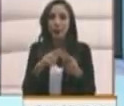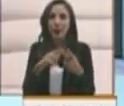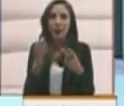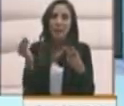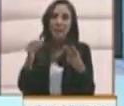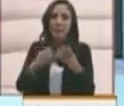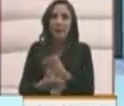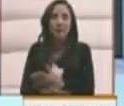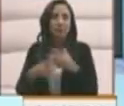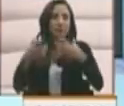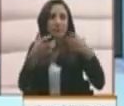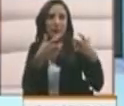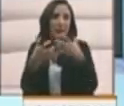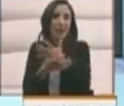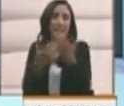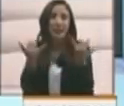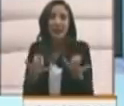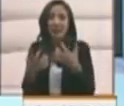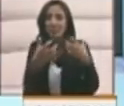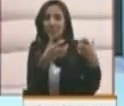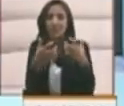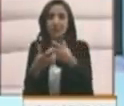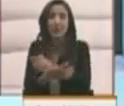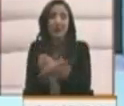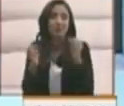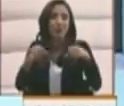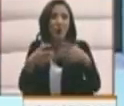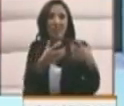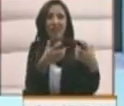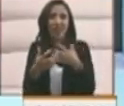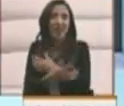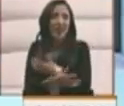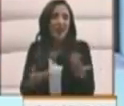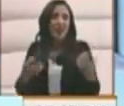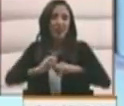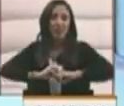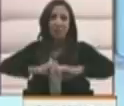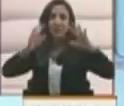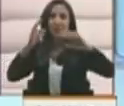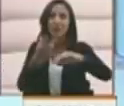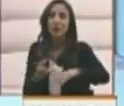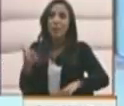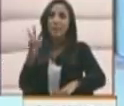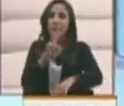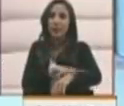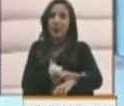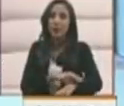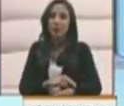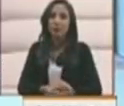y en una guerra civil. Sí, señor, en una guerra civil.